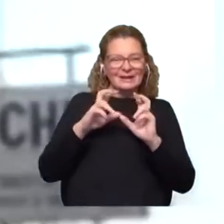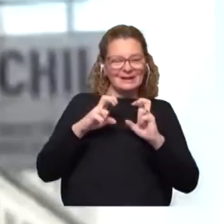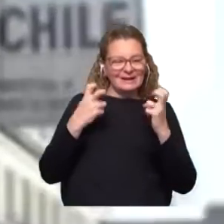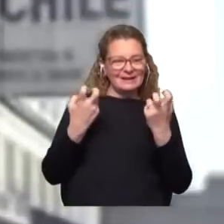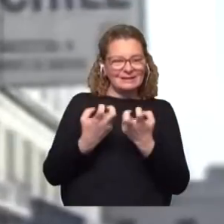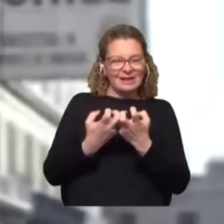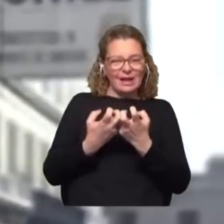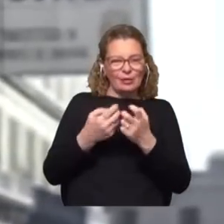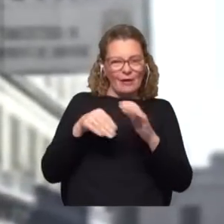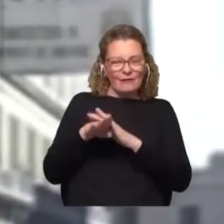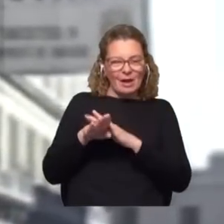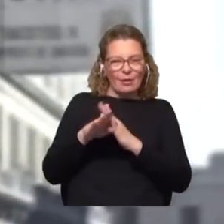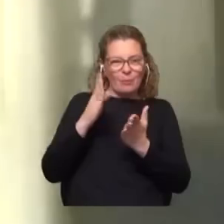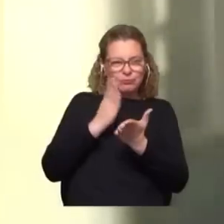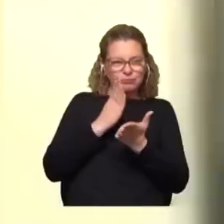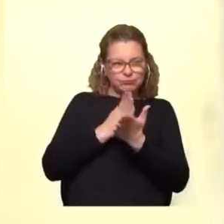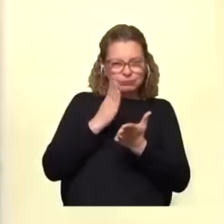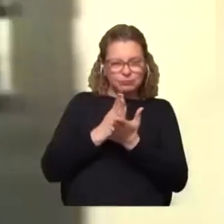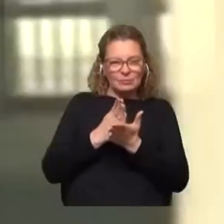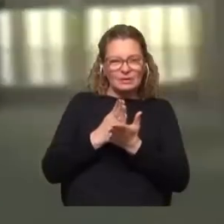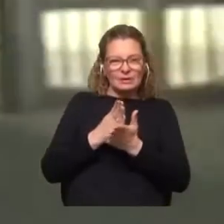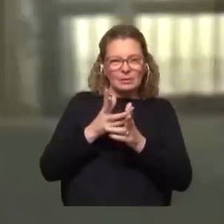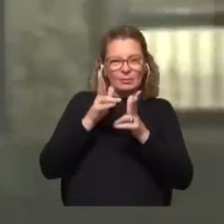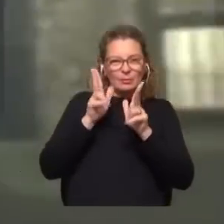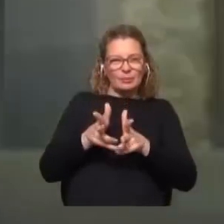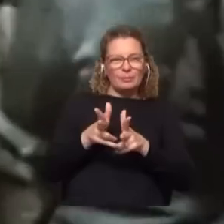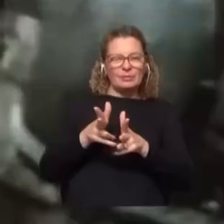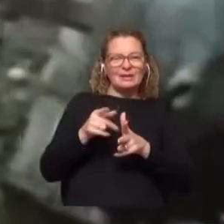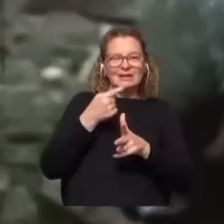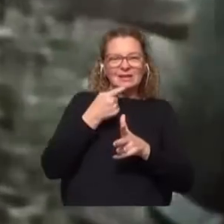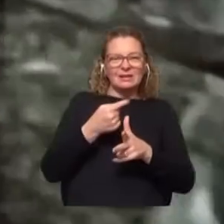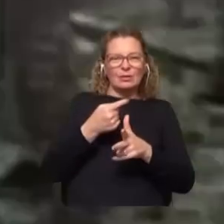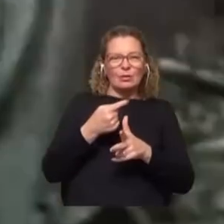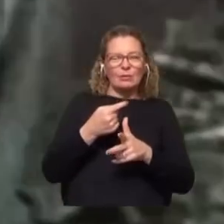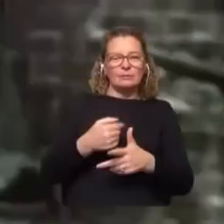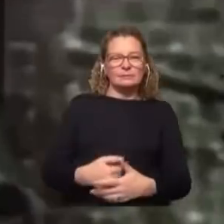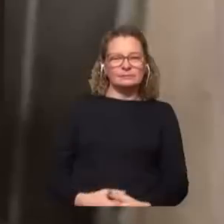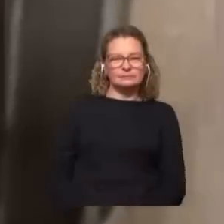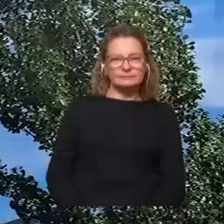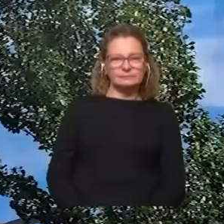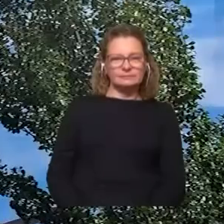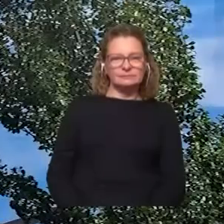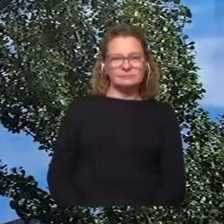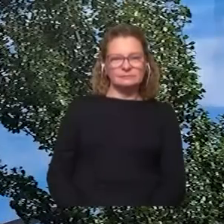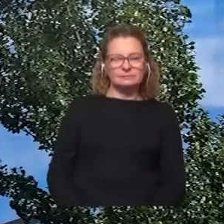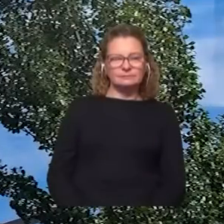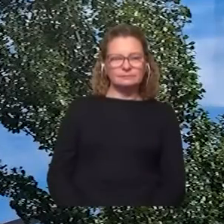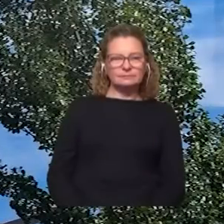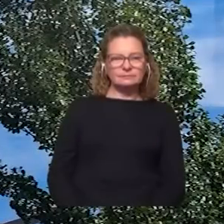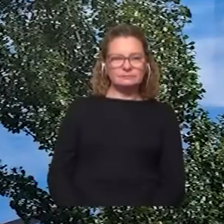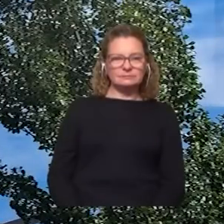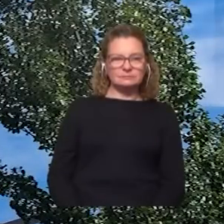chile existía un orden impuesto por la estructura rígida del mando existente según el fallo presentó